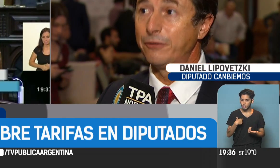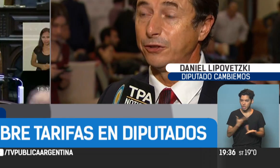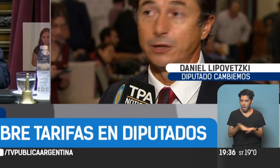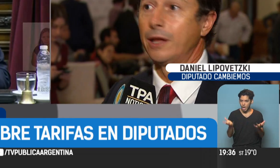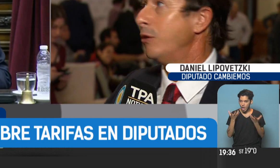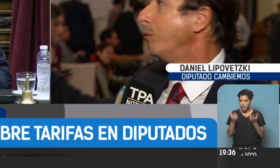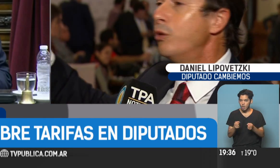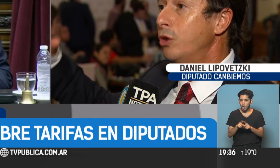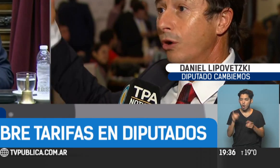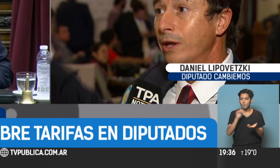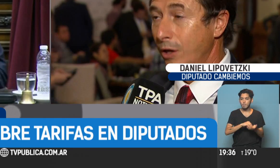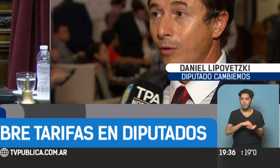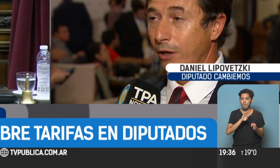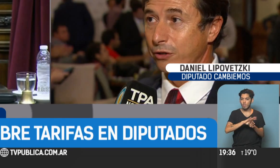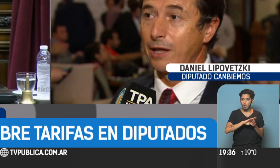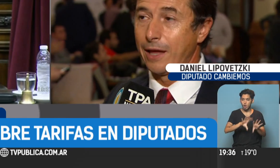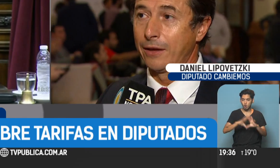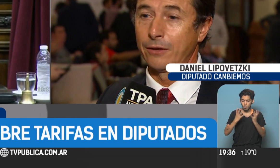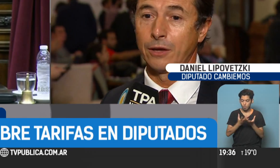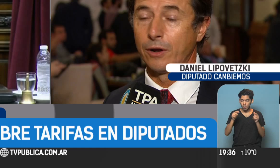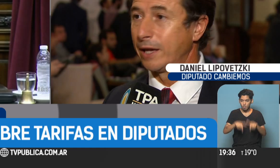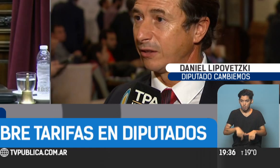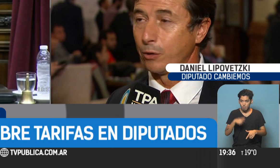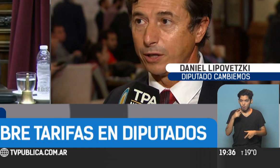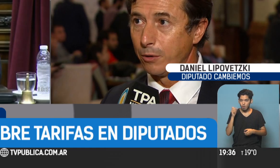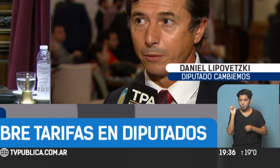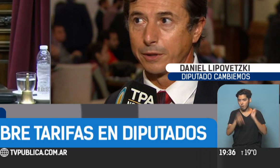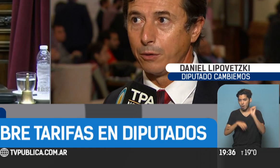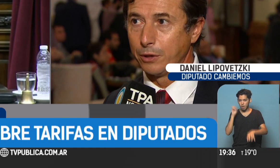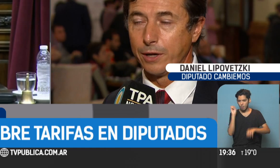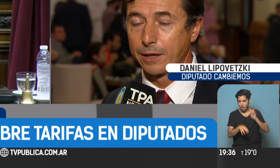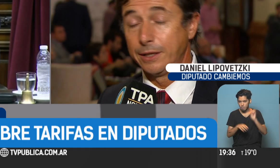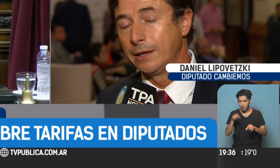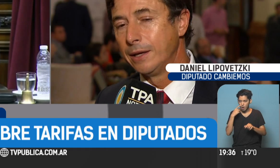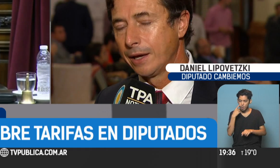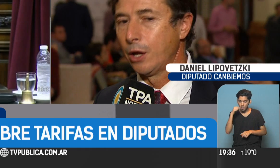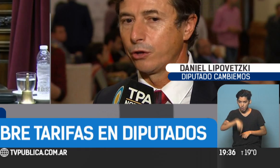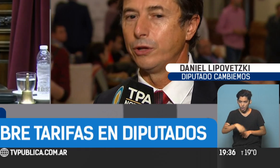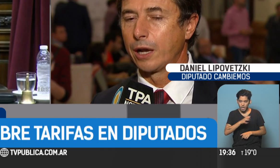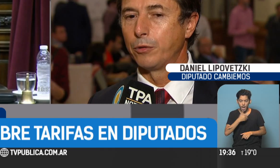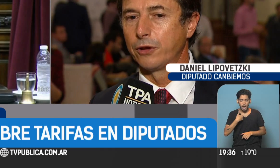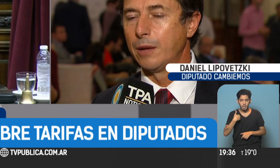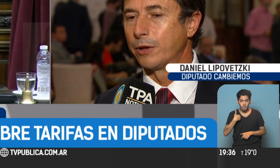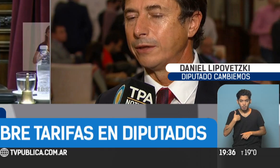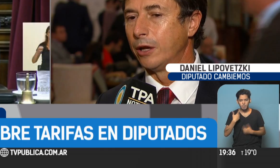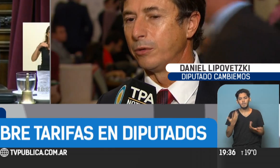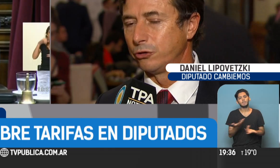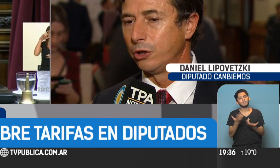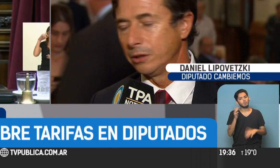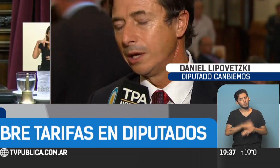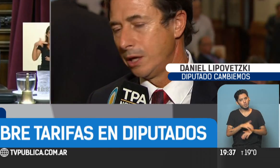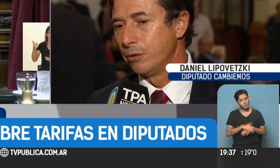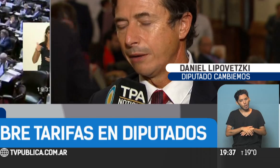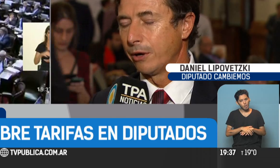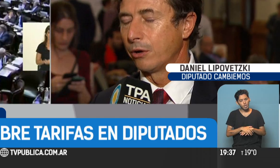tomar más déficit en un mundo como el que nos está con ataques especulativos como el que estamos viendo hoy en la Argentina? Creo que es una irresponsabilidad importante de la